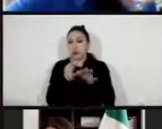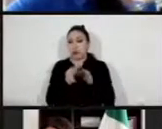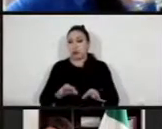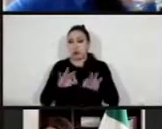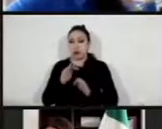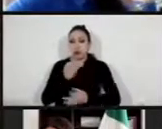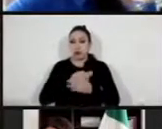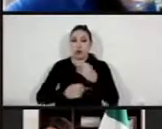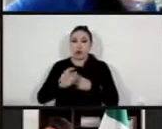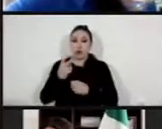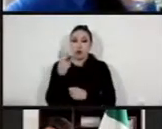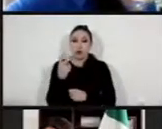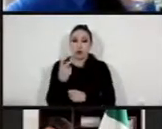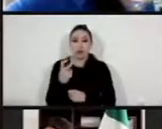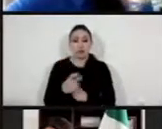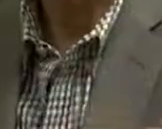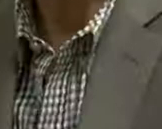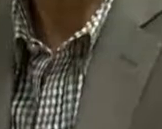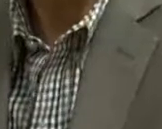hacer difusor de la cultura.